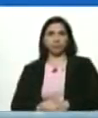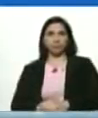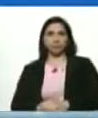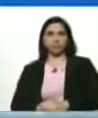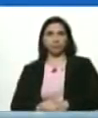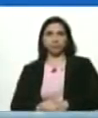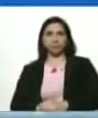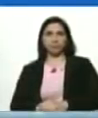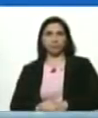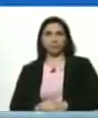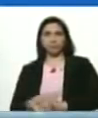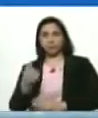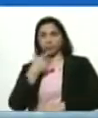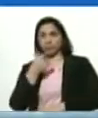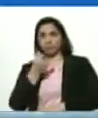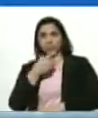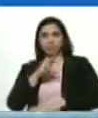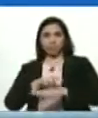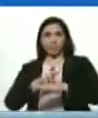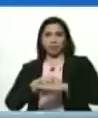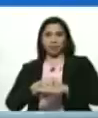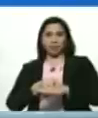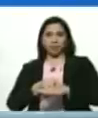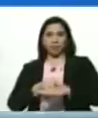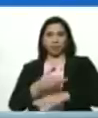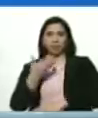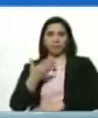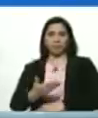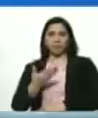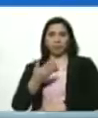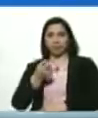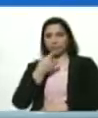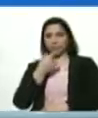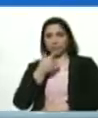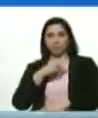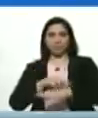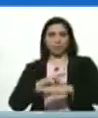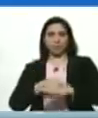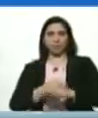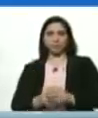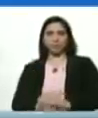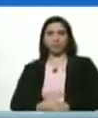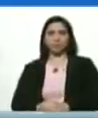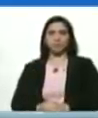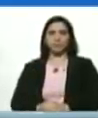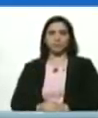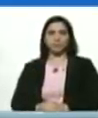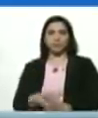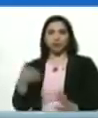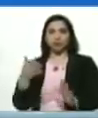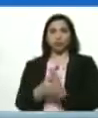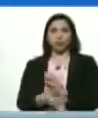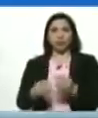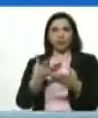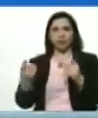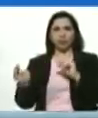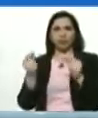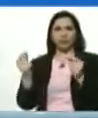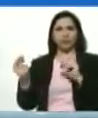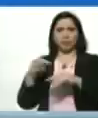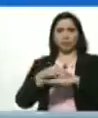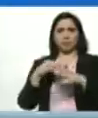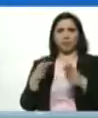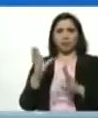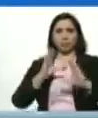en los tratamientos médicos es muy importante los tratamientos médicos sobre esos ha habido un debate aquí está la ministra